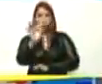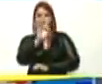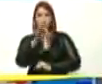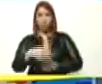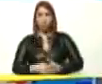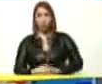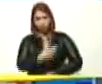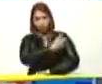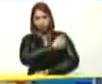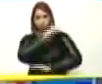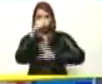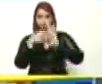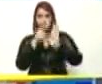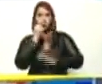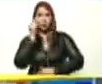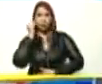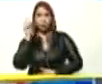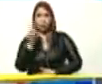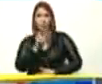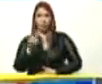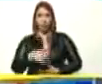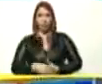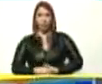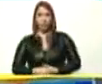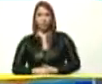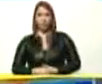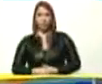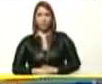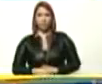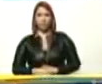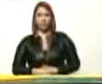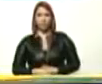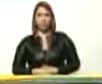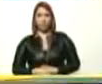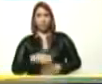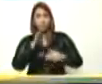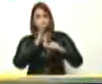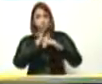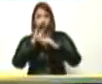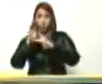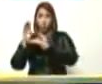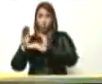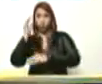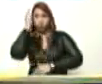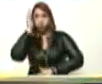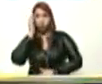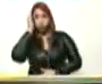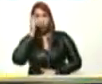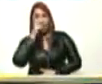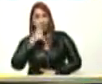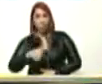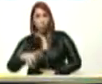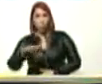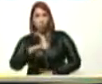de vacunados y vacunadas en Venezuela. Producto a los cuidados conscientes del pueblo,